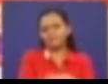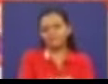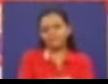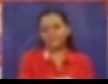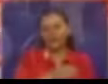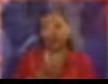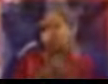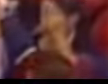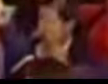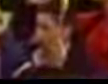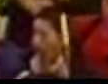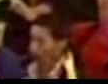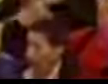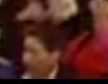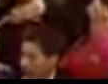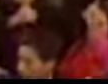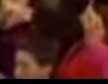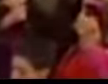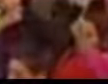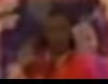no es bueno socialmente.